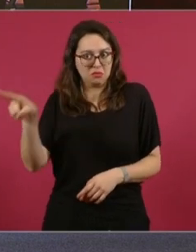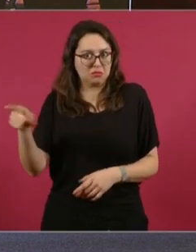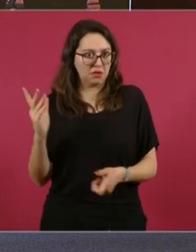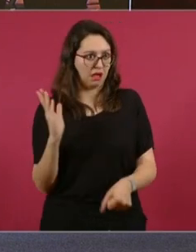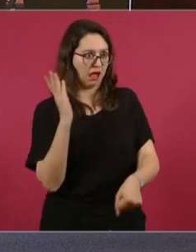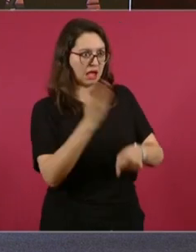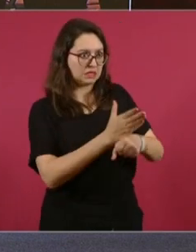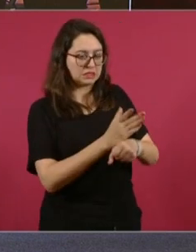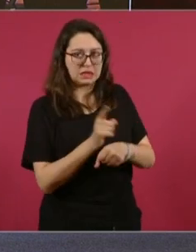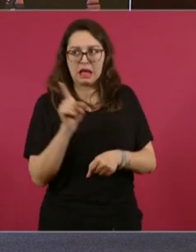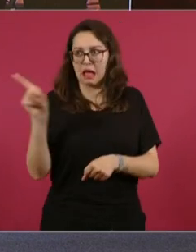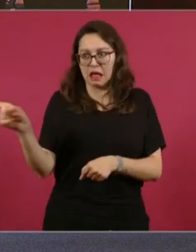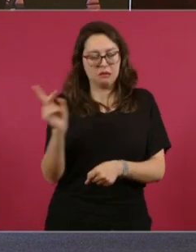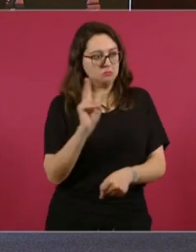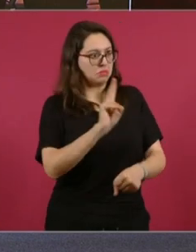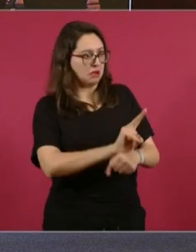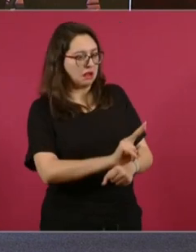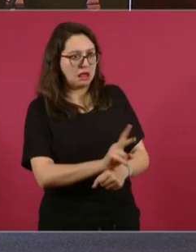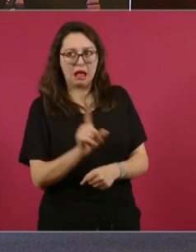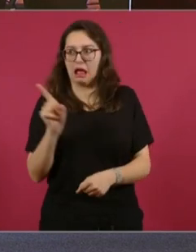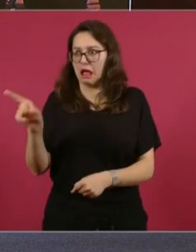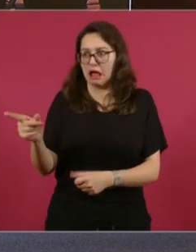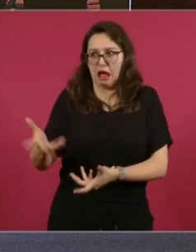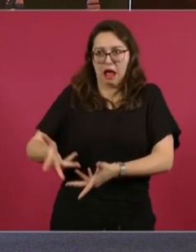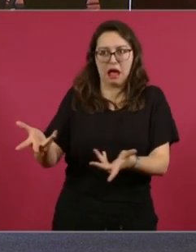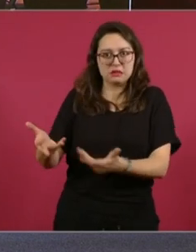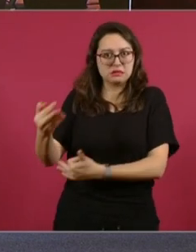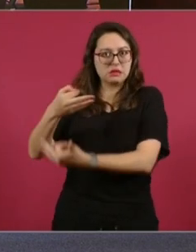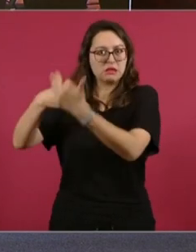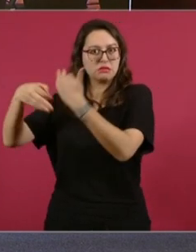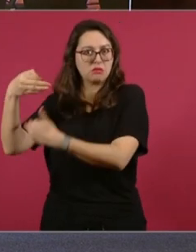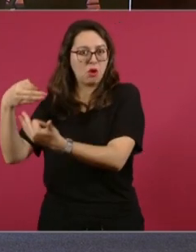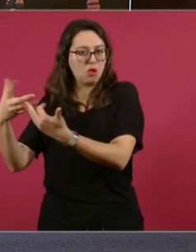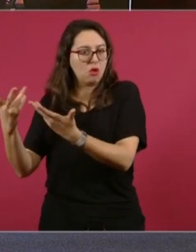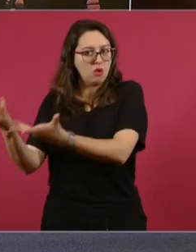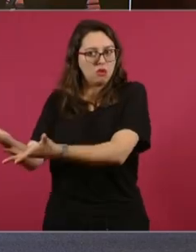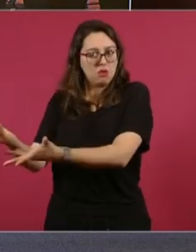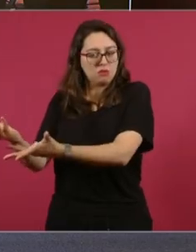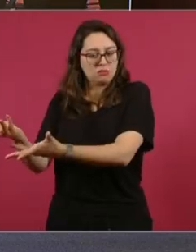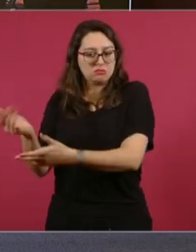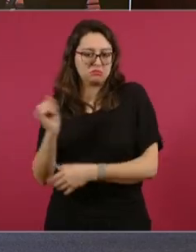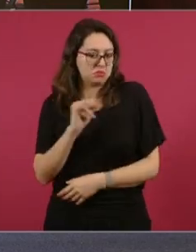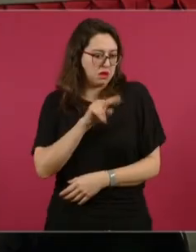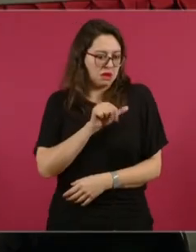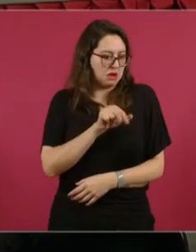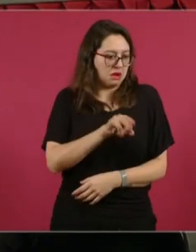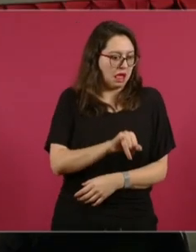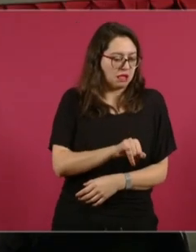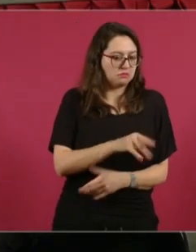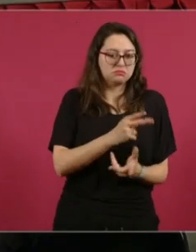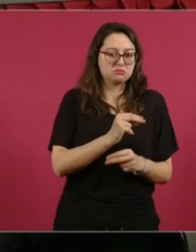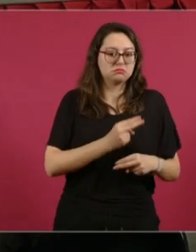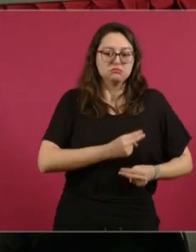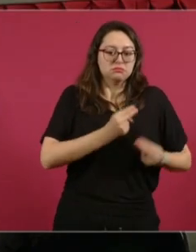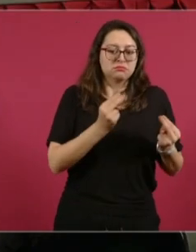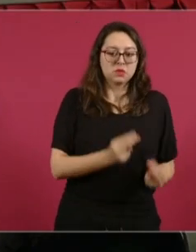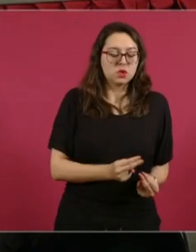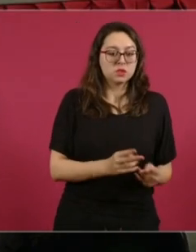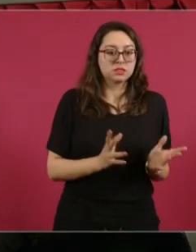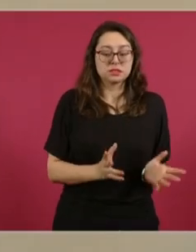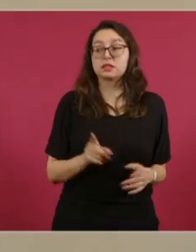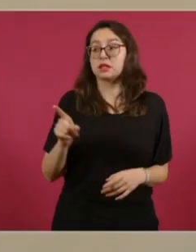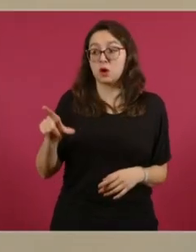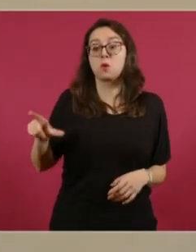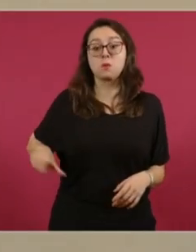Poder Legislativo las contralorías, y así en el caso del Poder Judicial y de las otras autoridades obligadas